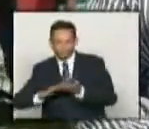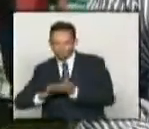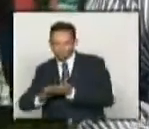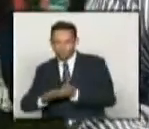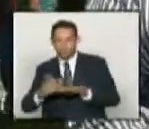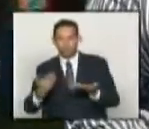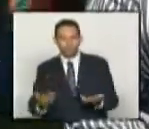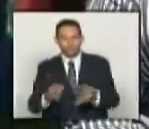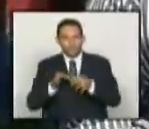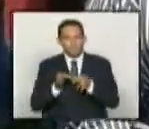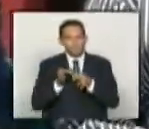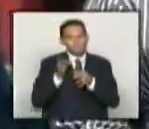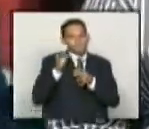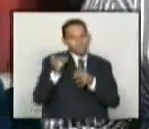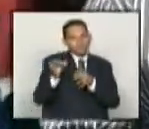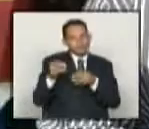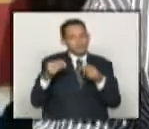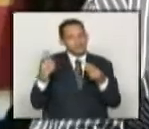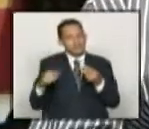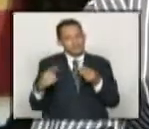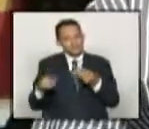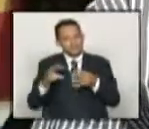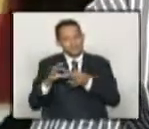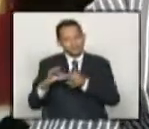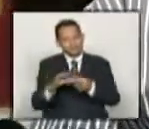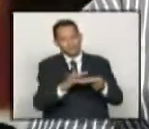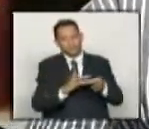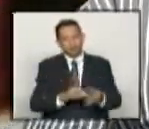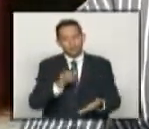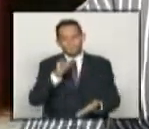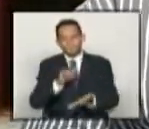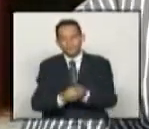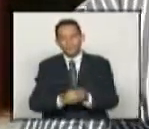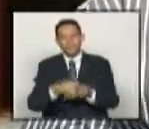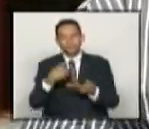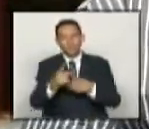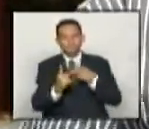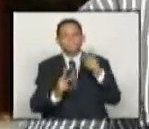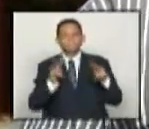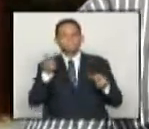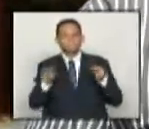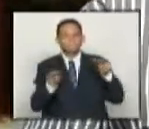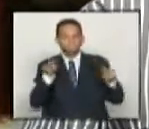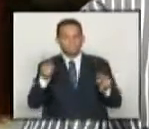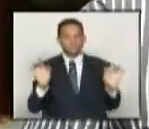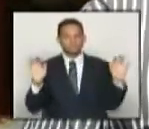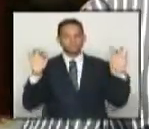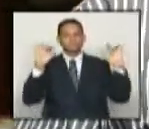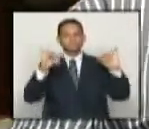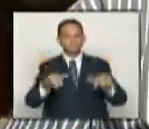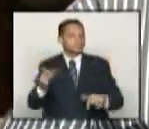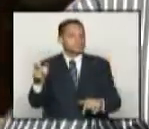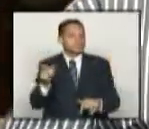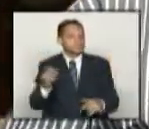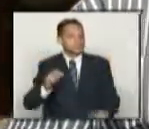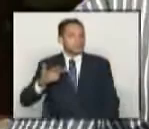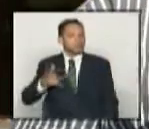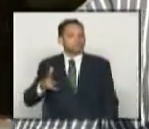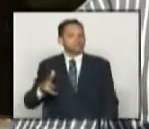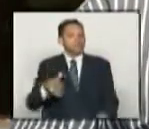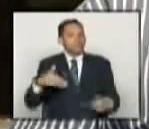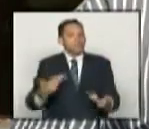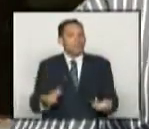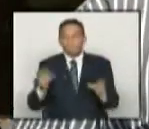hablo del municipal, tiene como eje transversal del mismo el agroturismo. Y para hacer turismo es necesario tener vías, porque si no, ¿por dónde